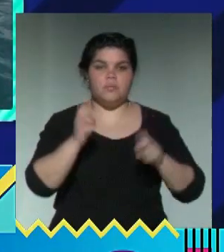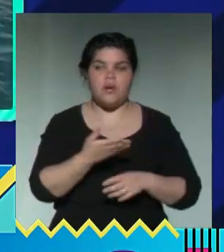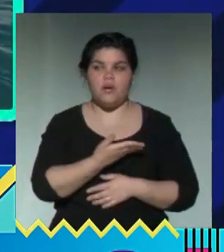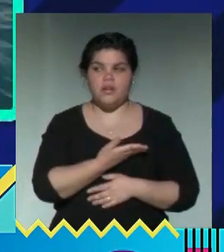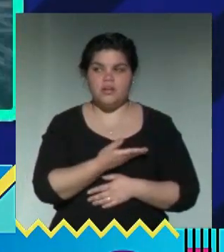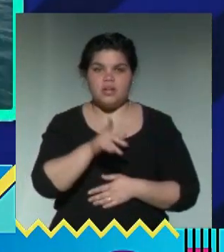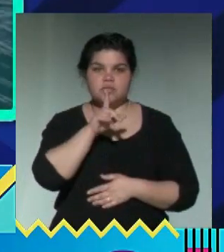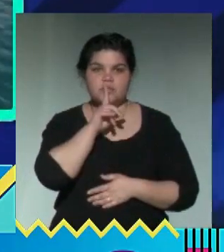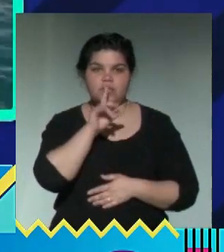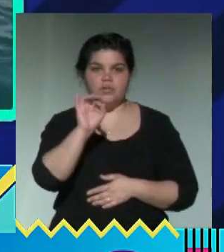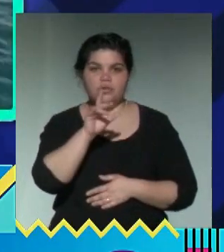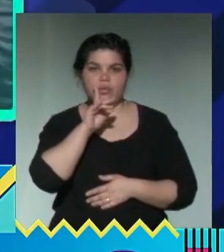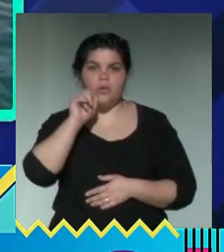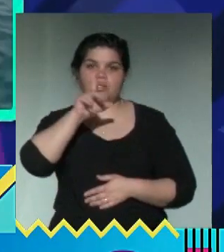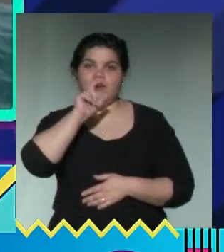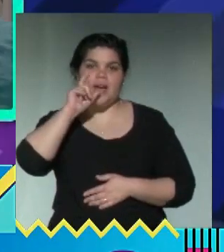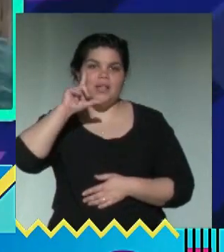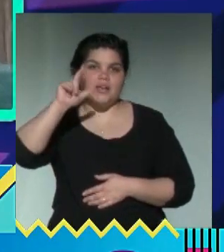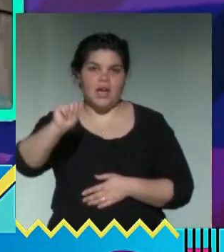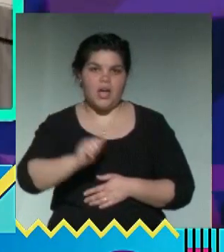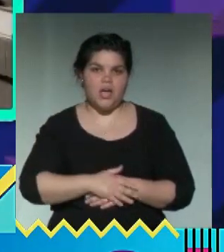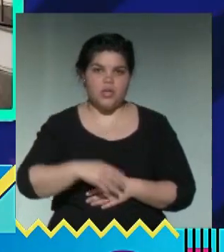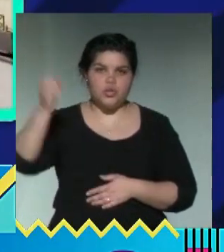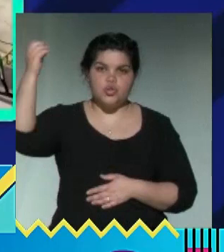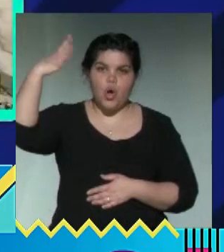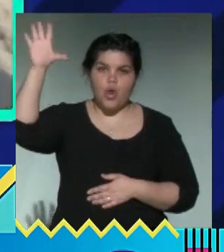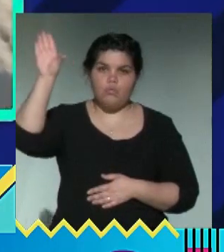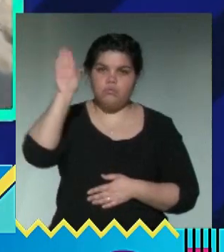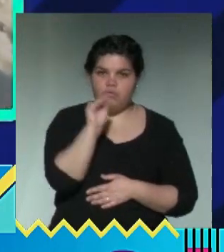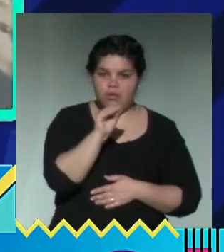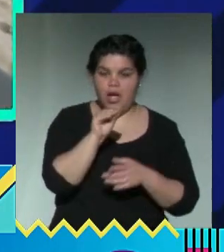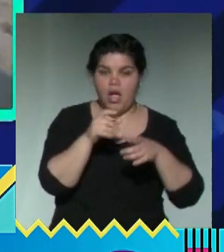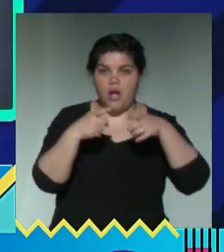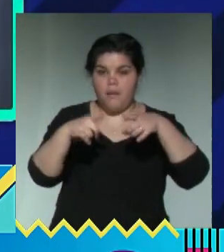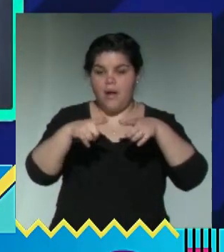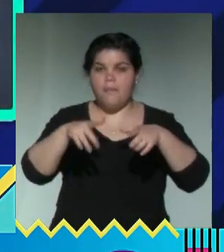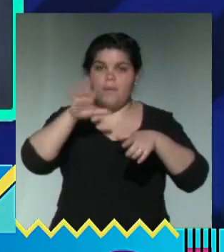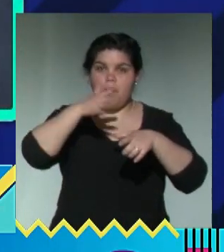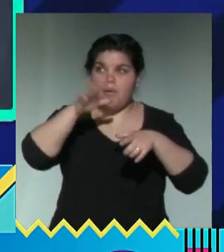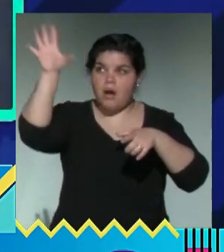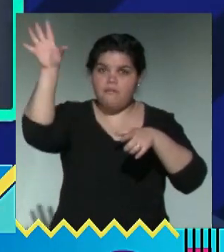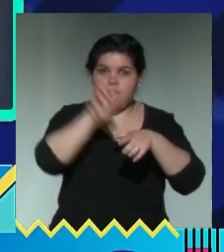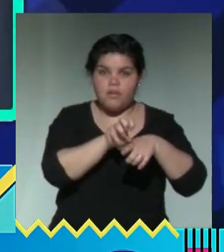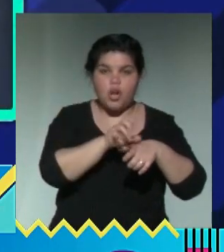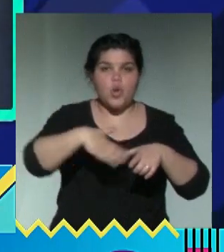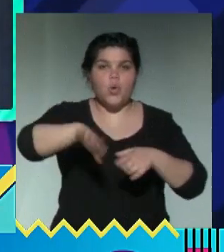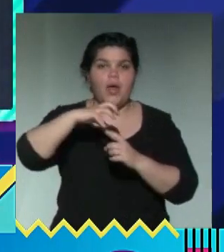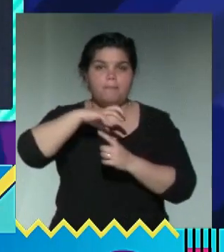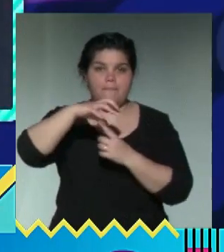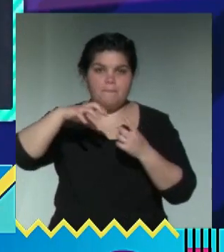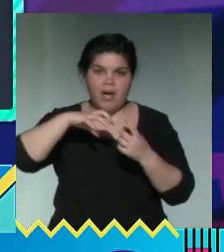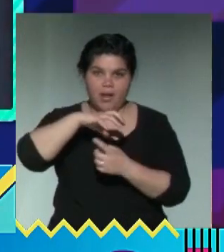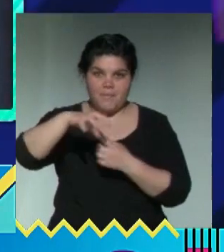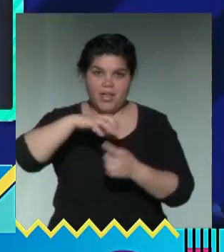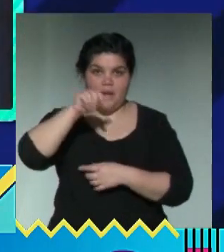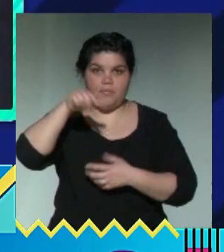que ya arrancó la construcción, el más pequeño de todos, se llama PASIP, está en el Parque Industrial de Palmira, y hay un segundo que está en